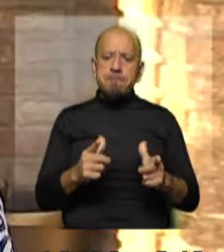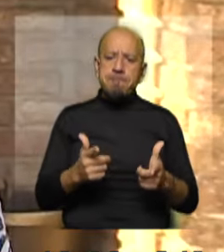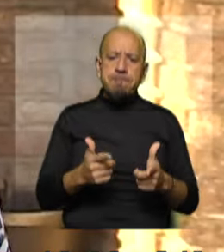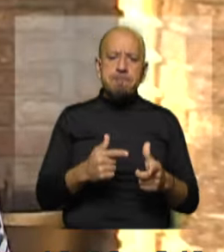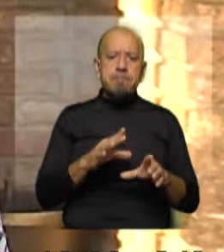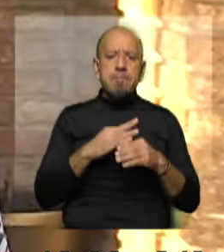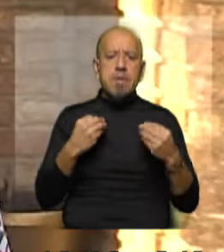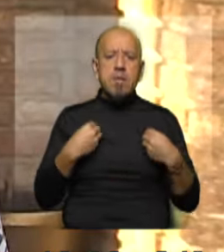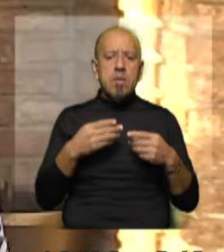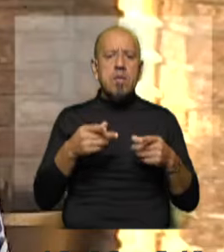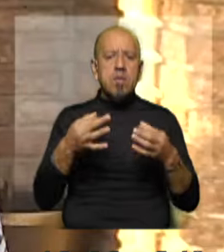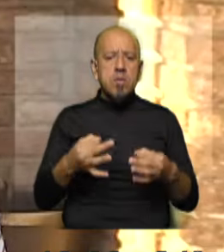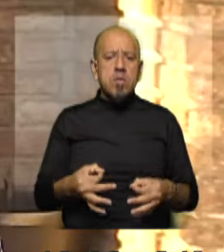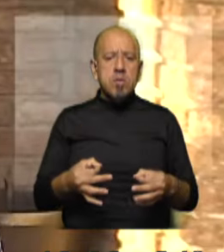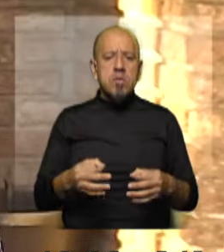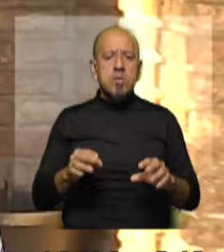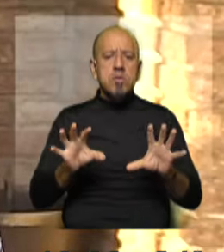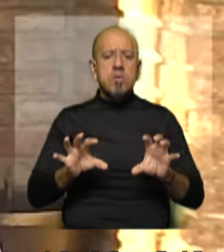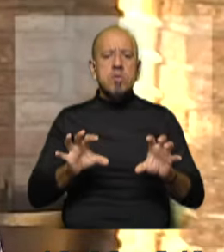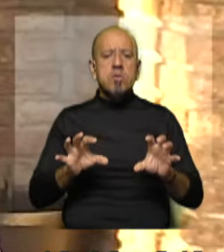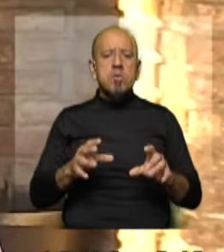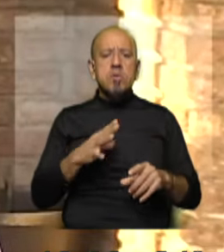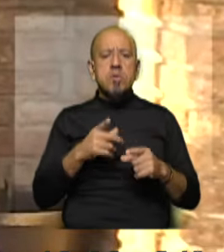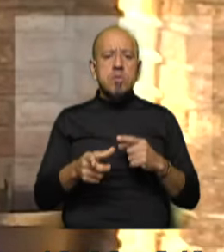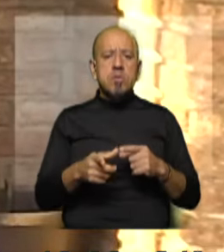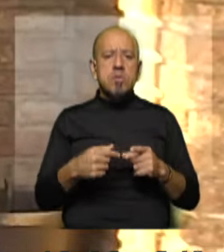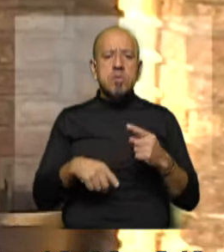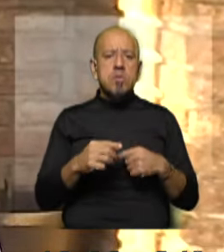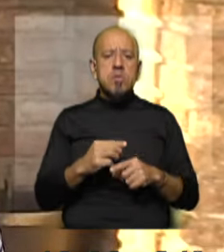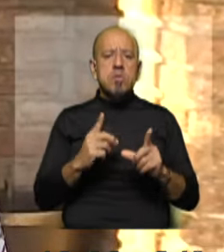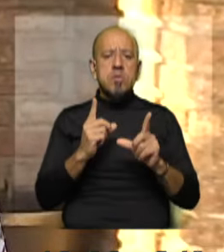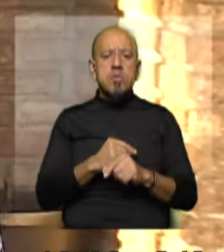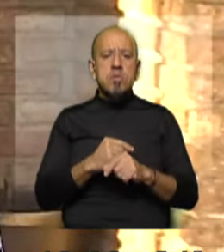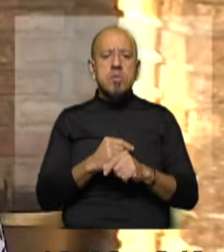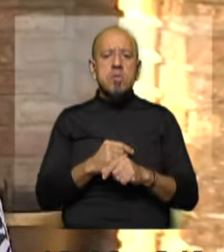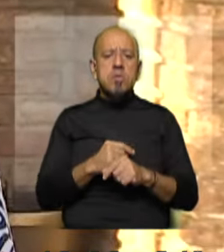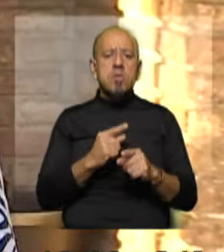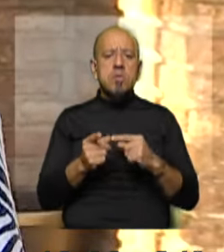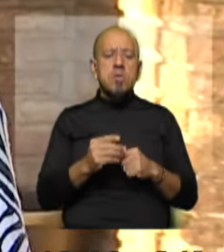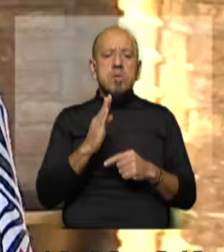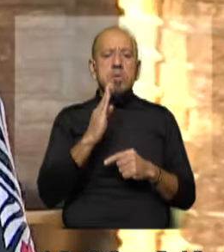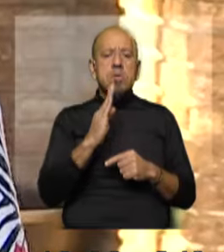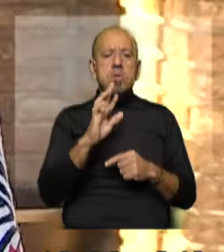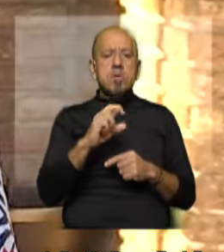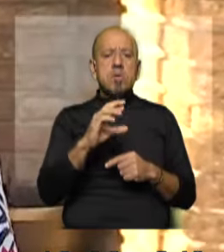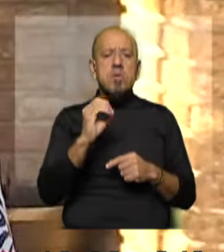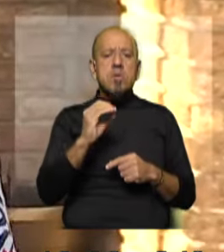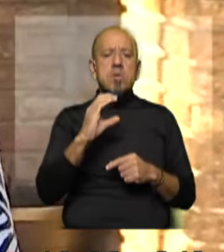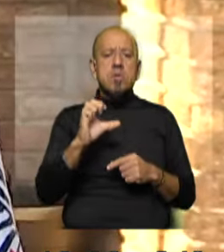completa. Bueno, la intendencia nos da a los funcionarios una posibilidad de culminar nuestros estudios, que es a través del PROCES y